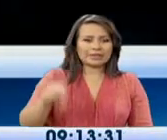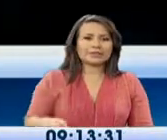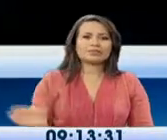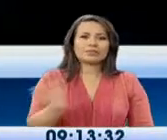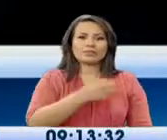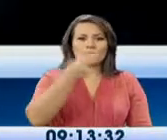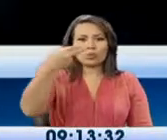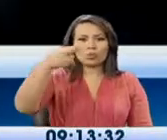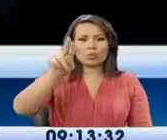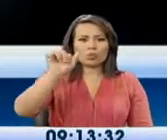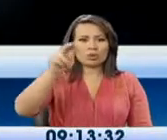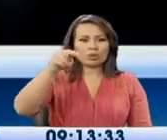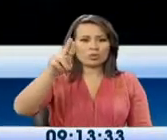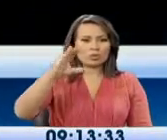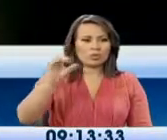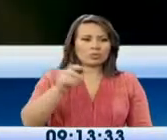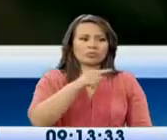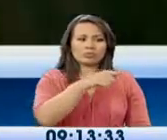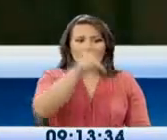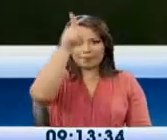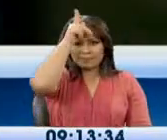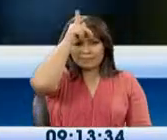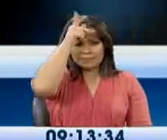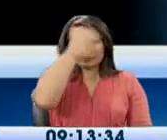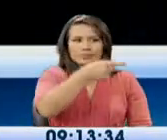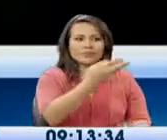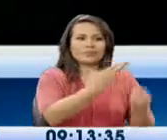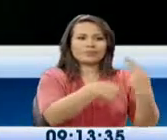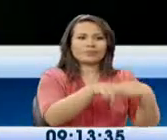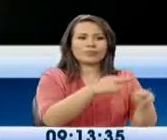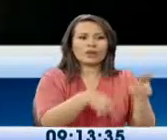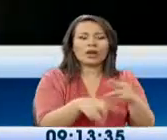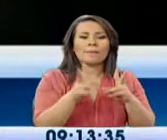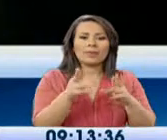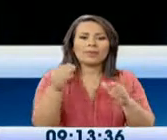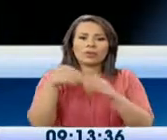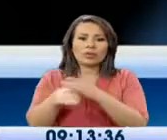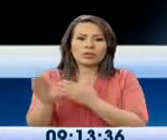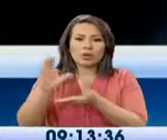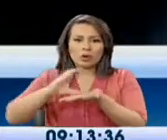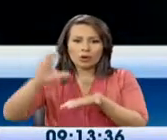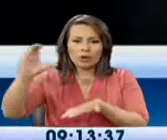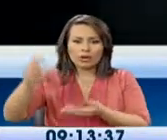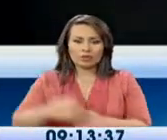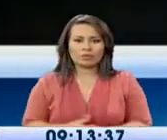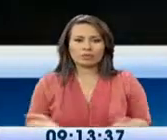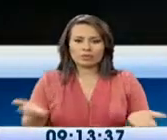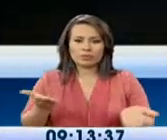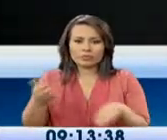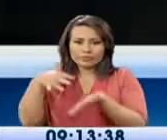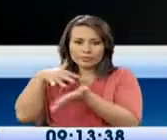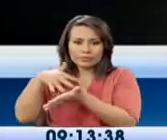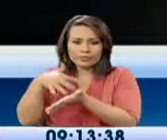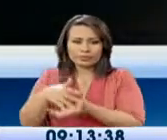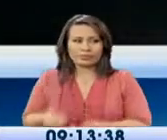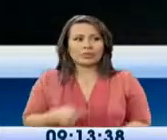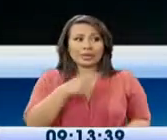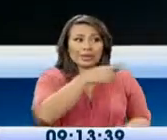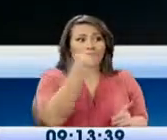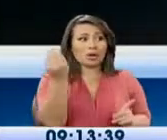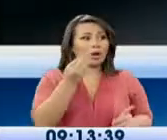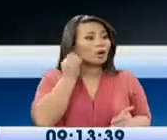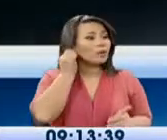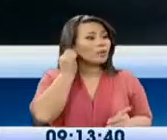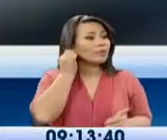Sin embargo, la ilegal mercancía también era distribuida en los propios centros educativos donde estudiaban. Este adolescente se